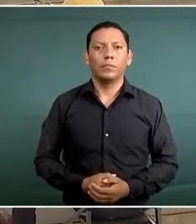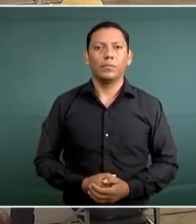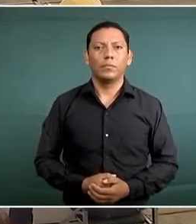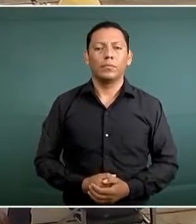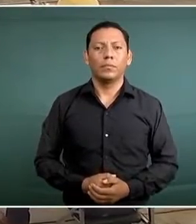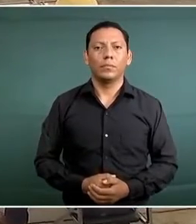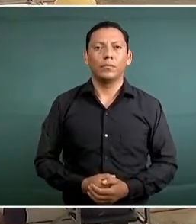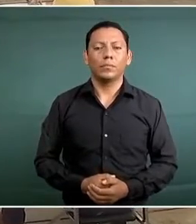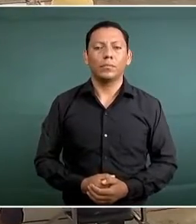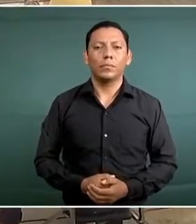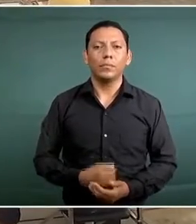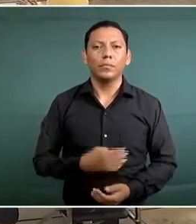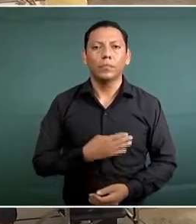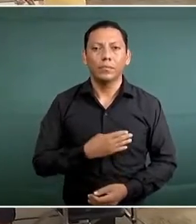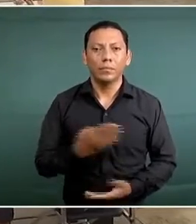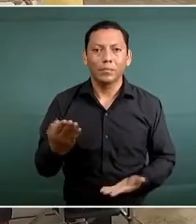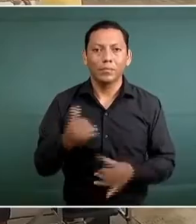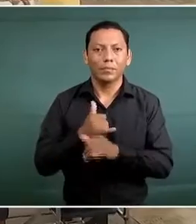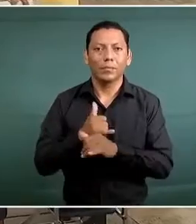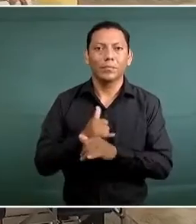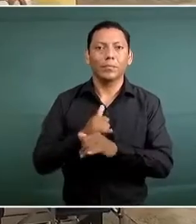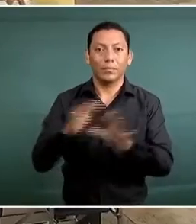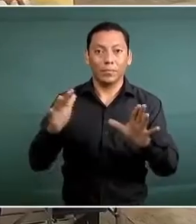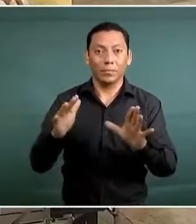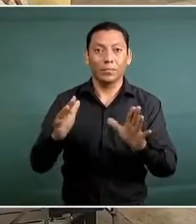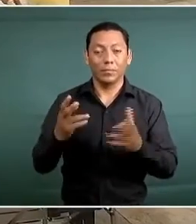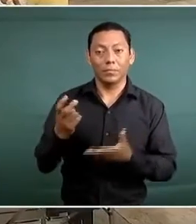Bueno, pues esta es la información.